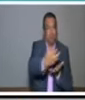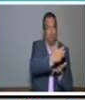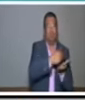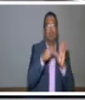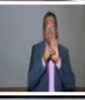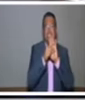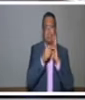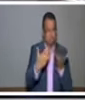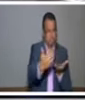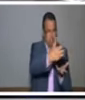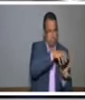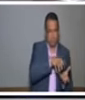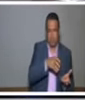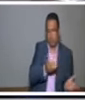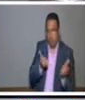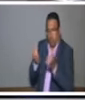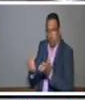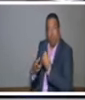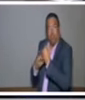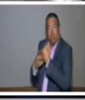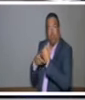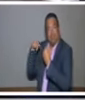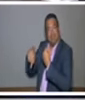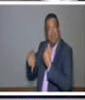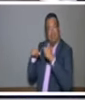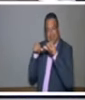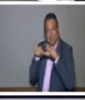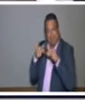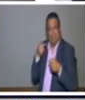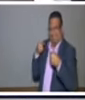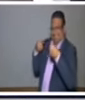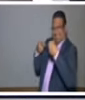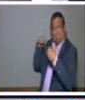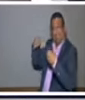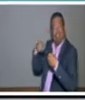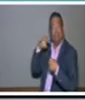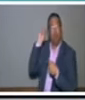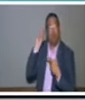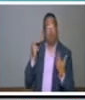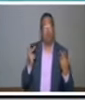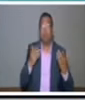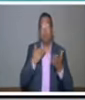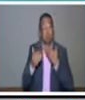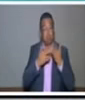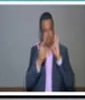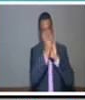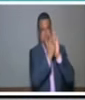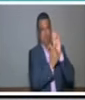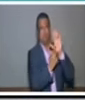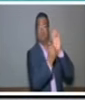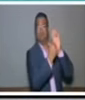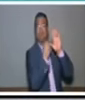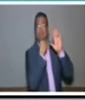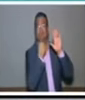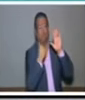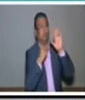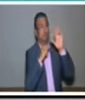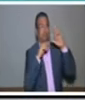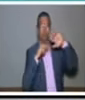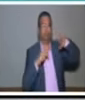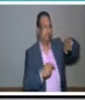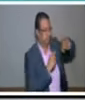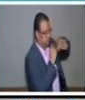Guayama, a ciencia y paciencia del gobierno de Puerto Rico, a pesar de que lo prohibía la ordenanza que en 44 municipios han logrado